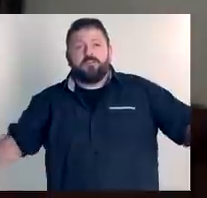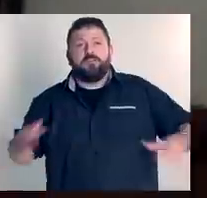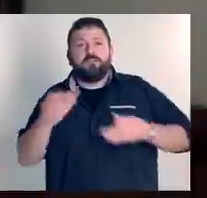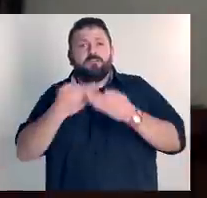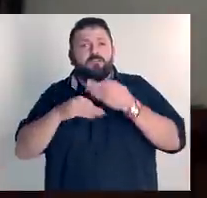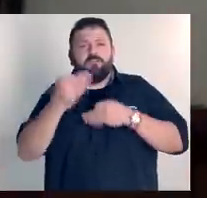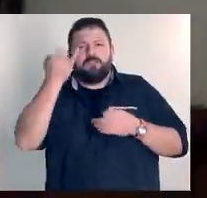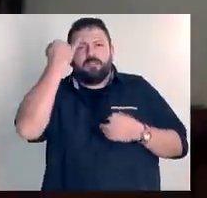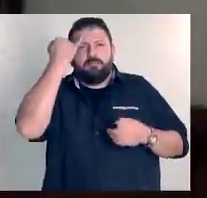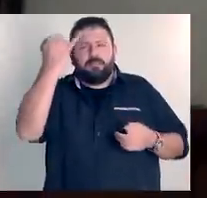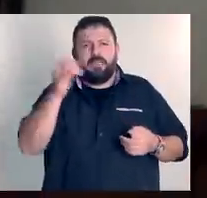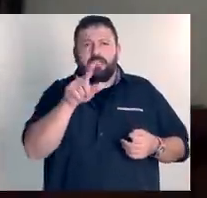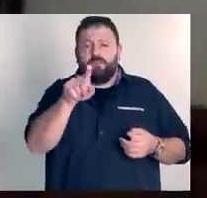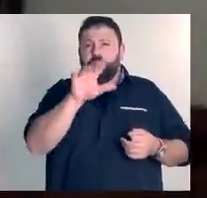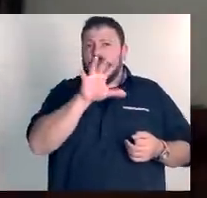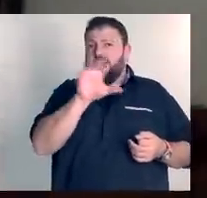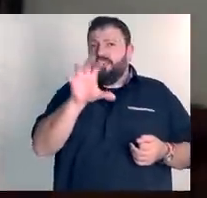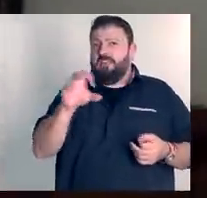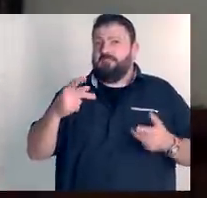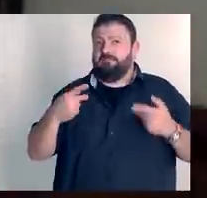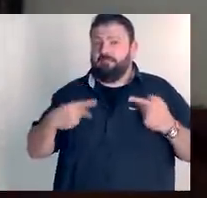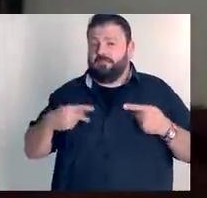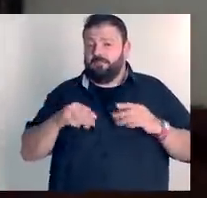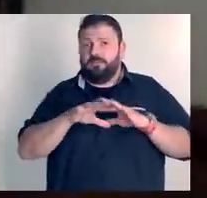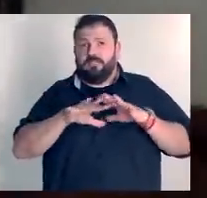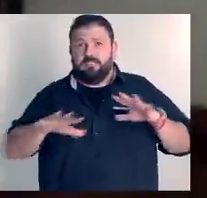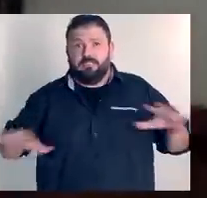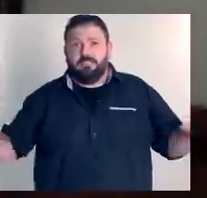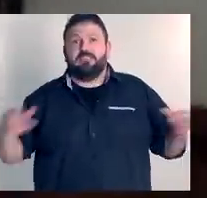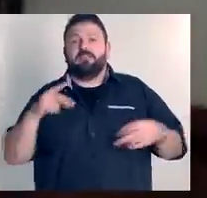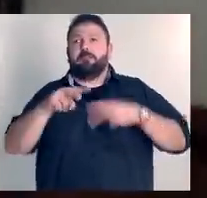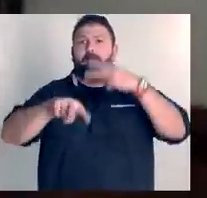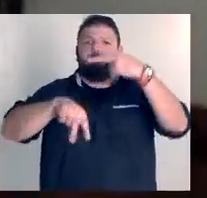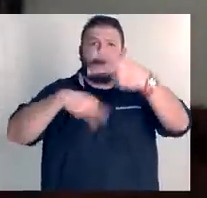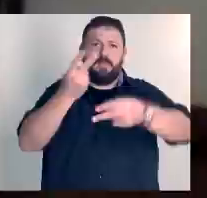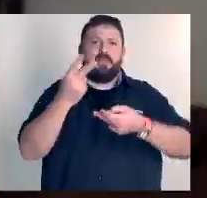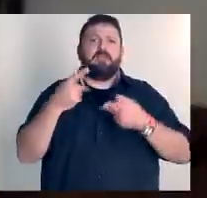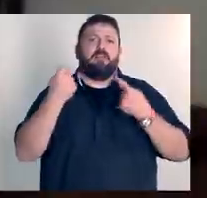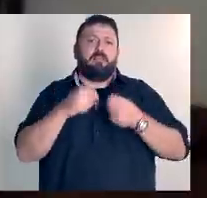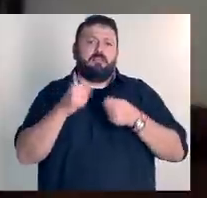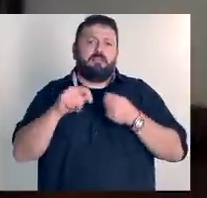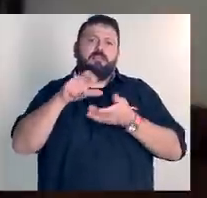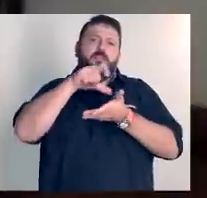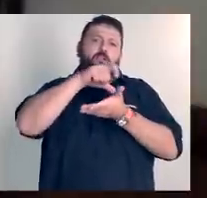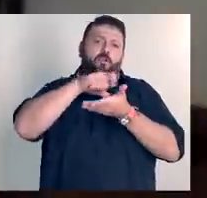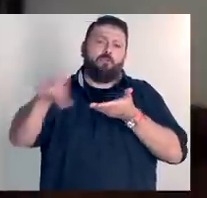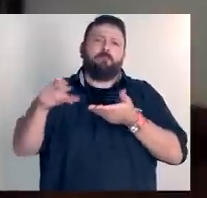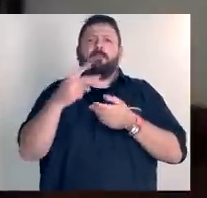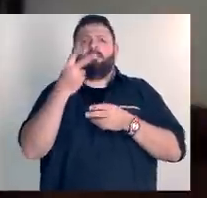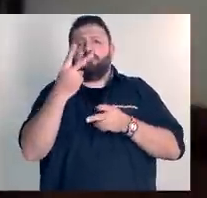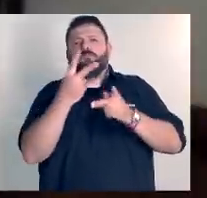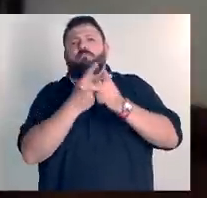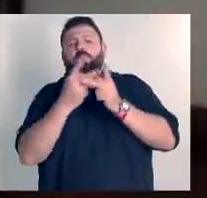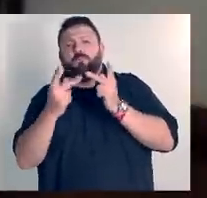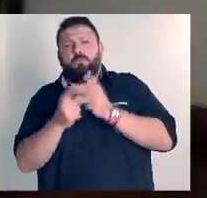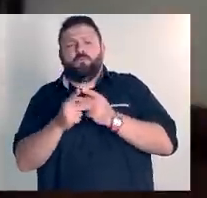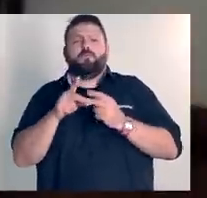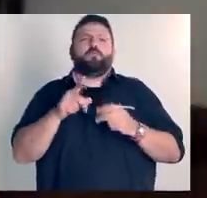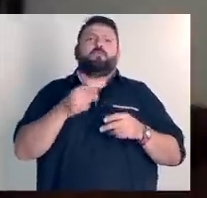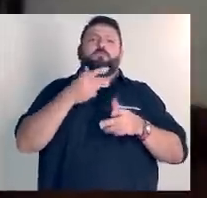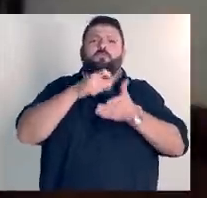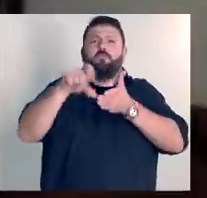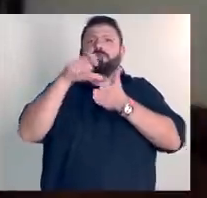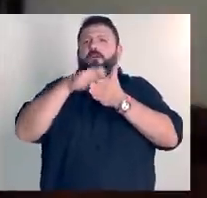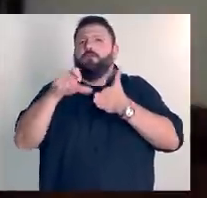tú tienes 500 distribuidores y 500 distribuidores van a la tienda y compran 2 productos hoy, en tu empresa se mueven 1,000